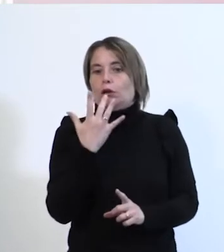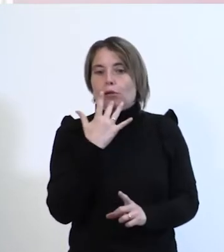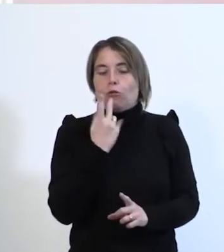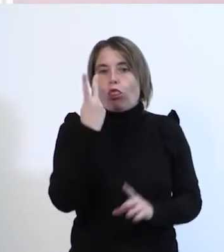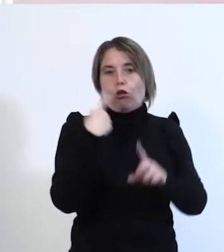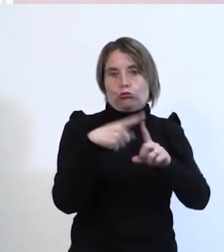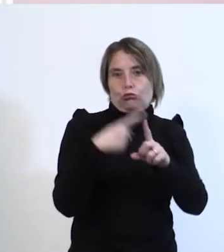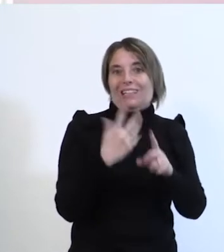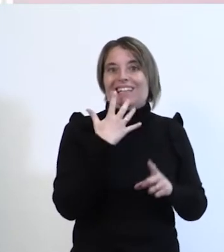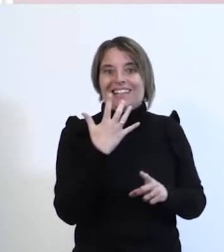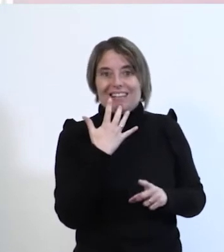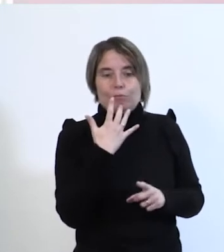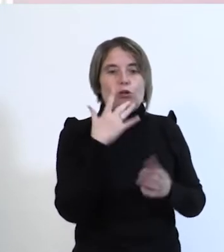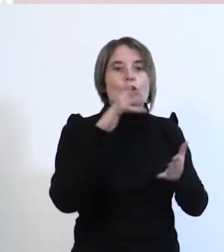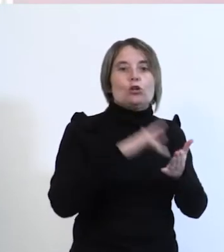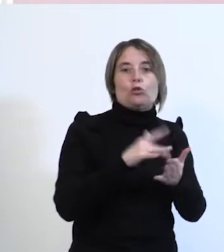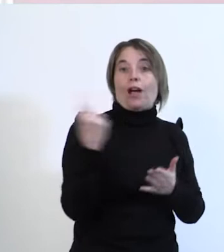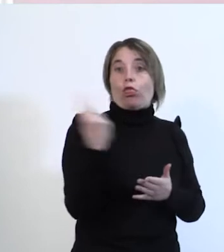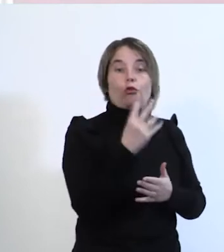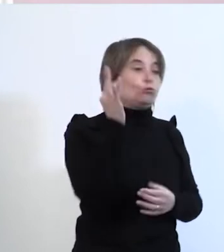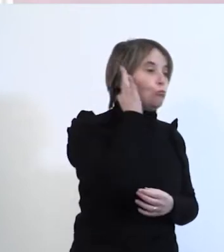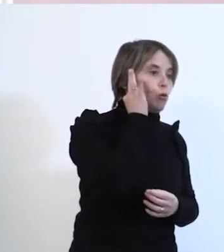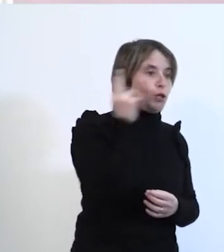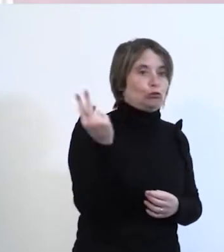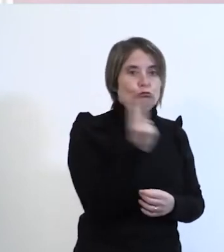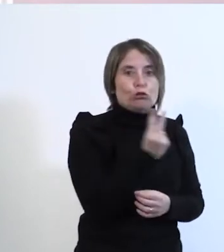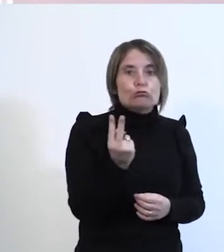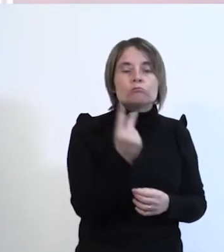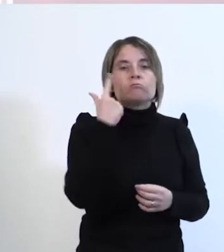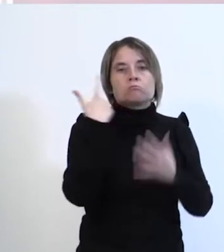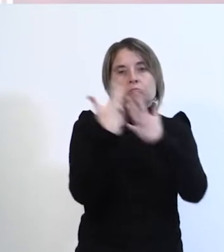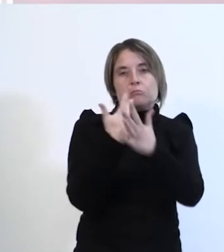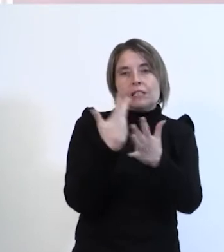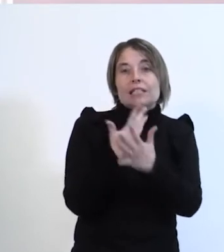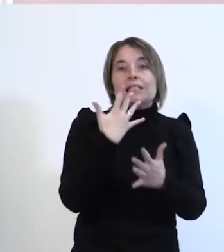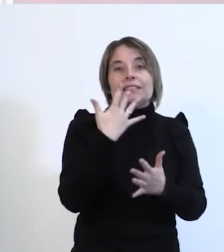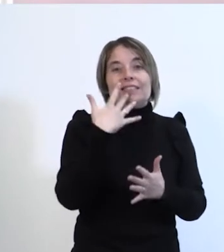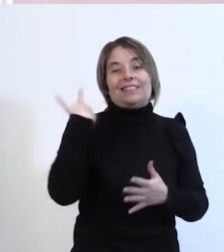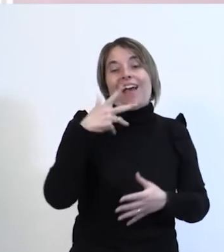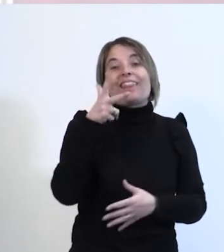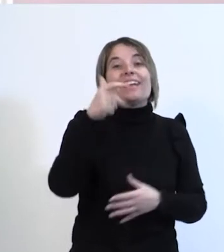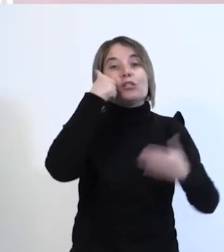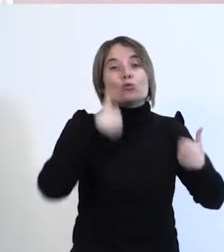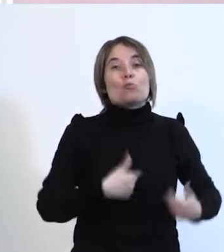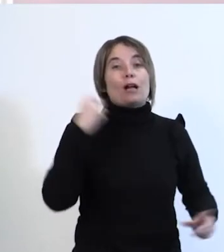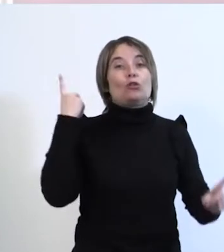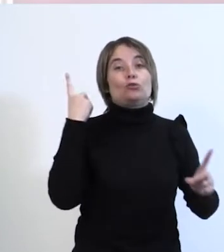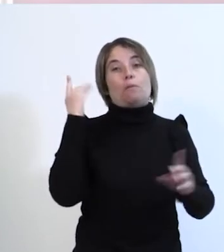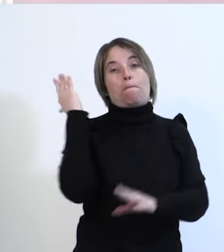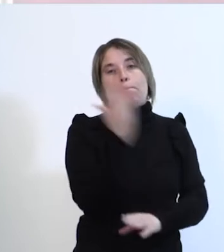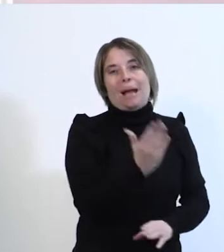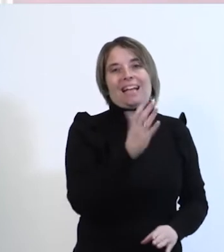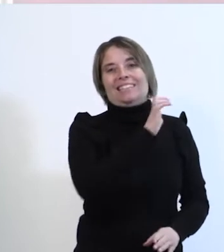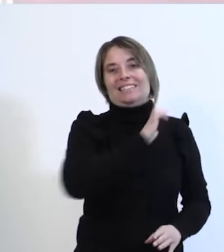podemos hablar de dos casos, quiero que nos cuentes ahora, Manuela y Beatriz, ¿verdad? Que hay, o sea, si la Corte Interamericana de Derechos Humanos condena a El